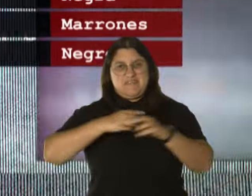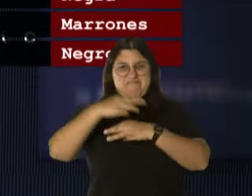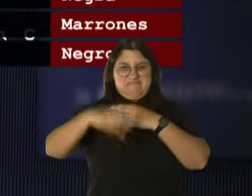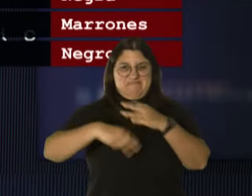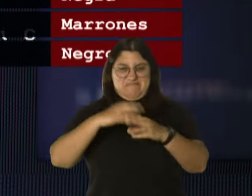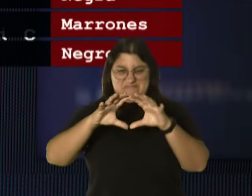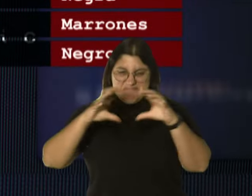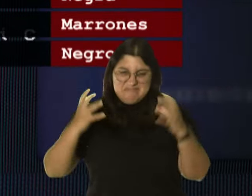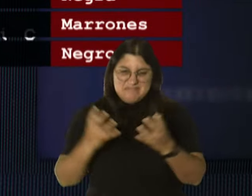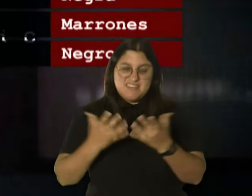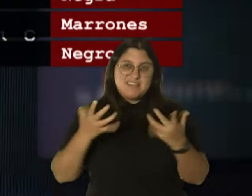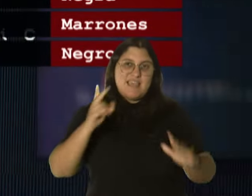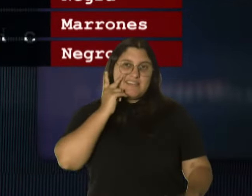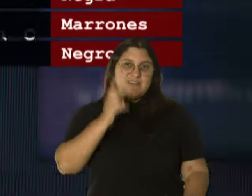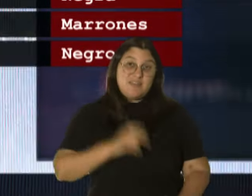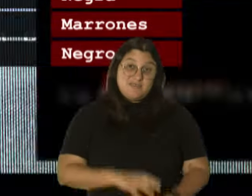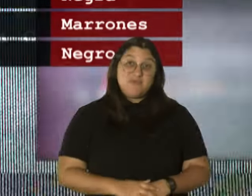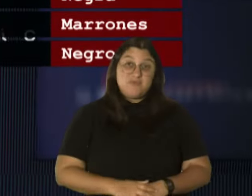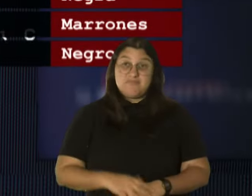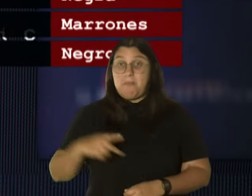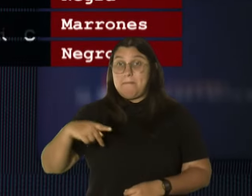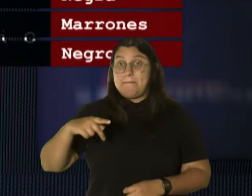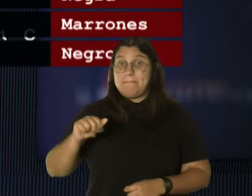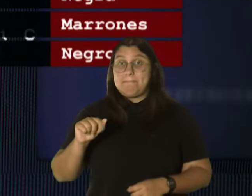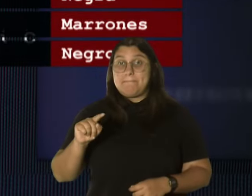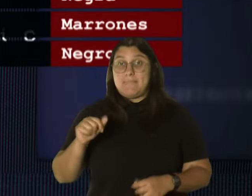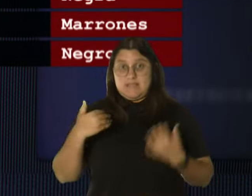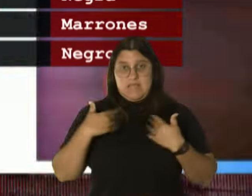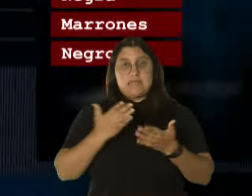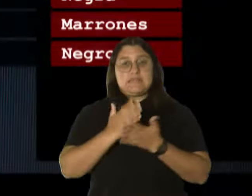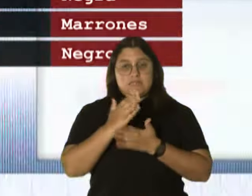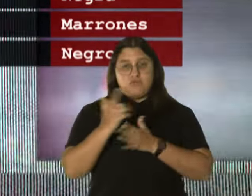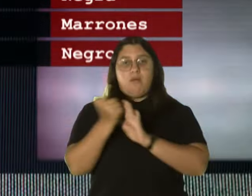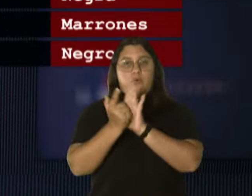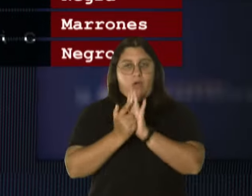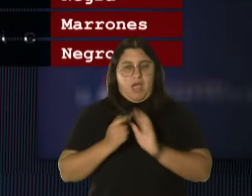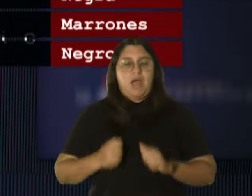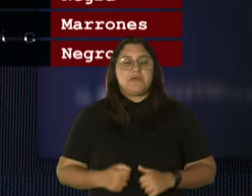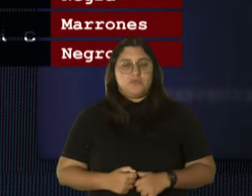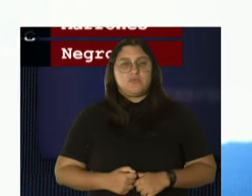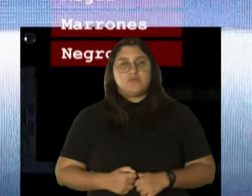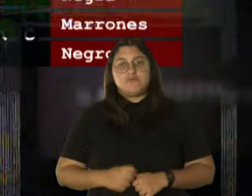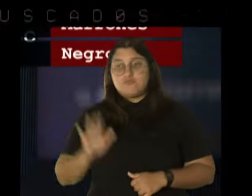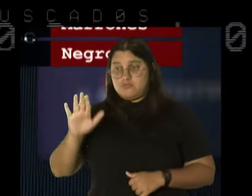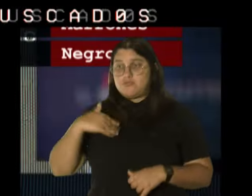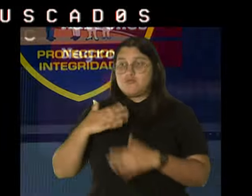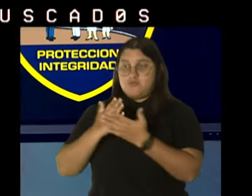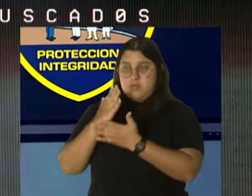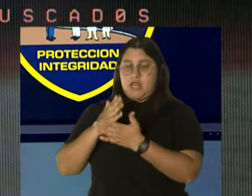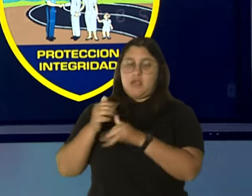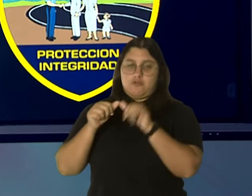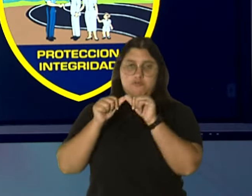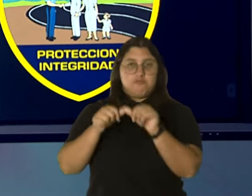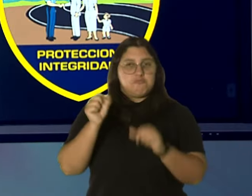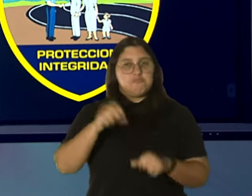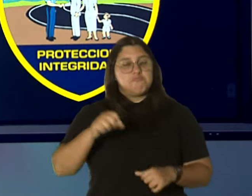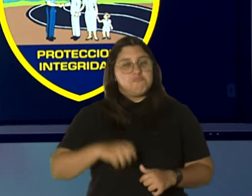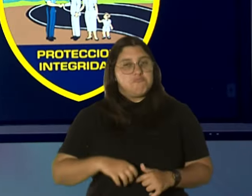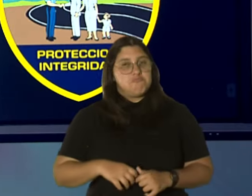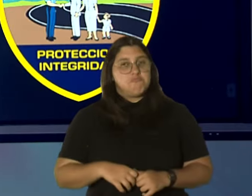planeta Así que pata tienes esa oportunidad tienes derecho un abogado se garantizan tus derechos y tienes